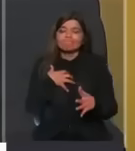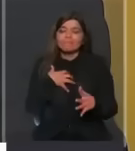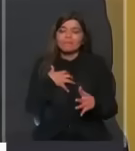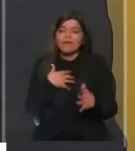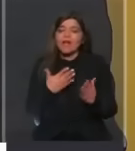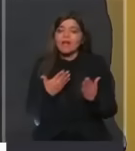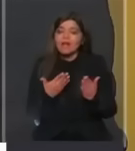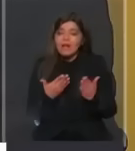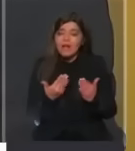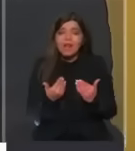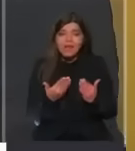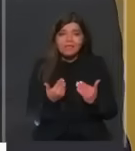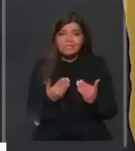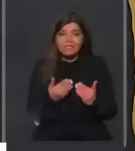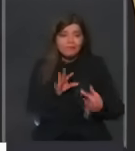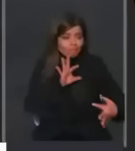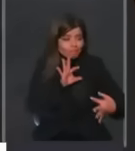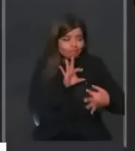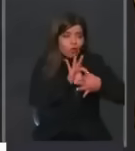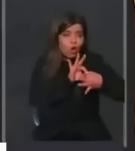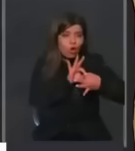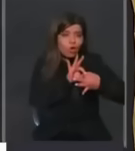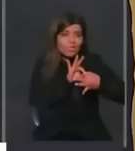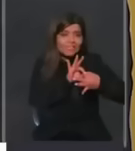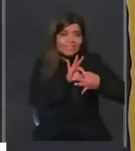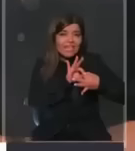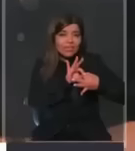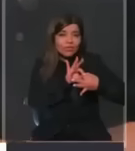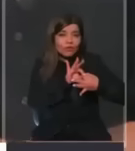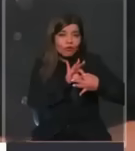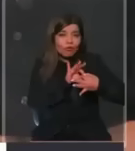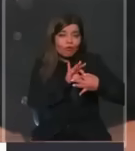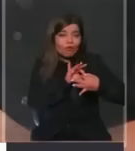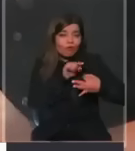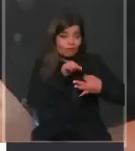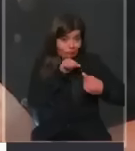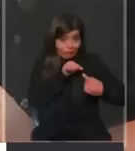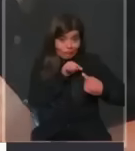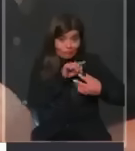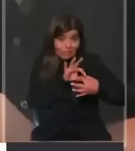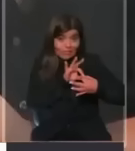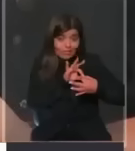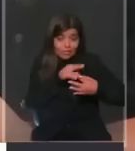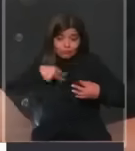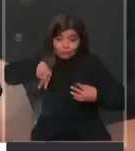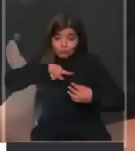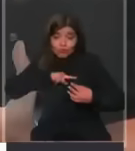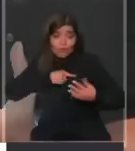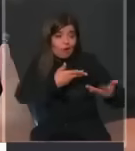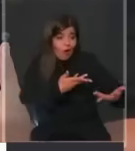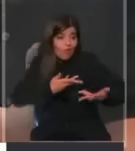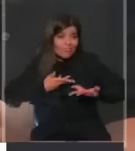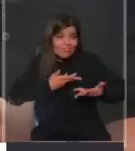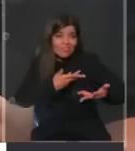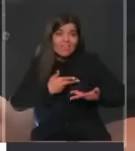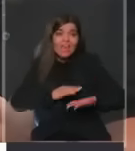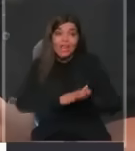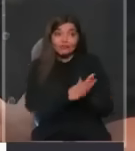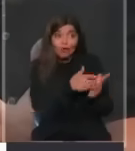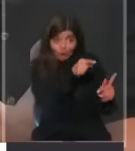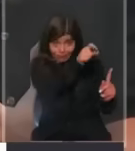Necesitábamos conectarnos a él para que nos entregara todo lo que él